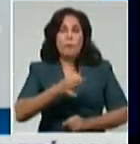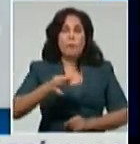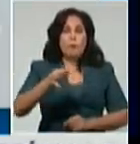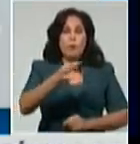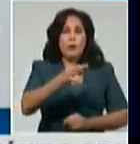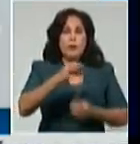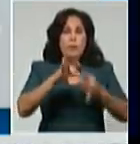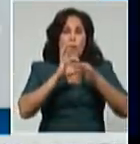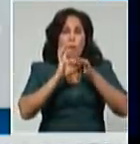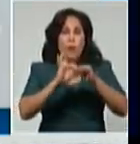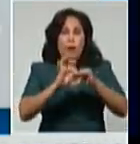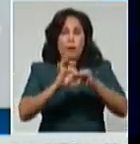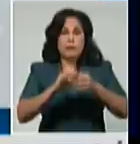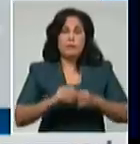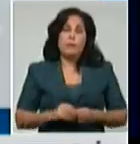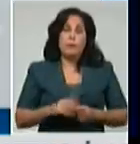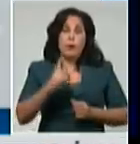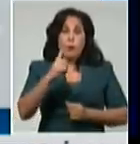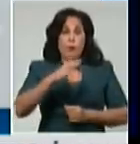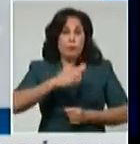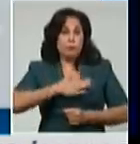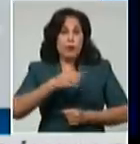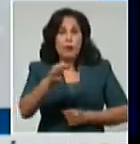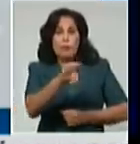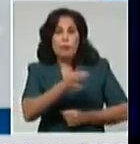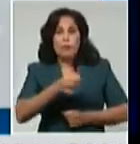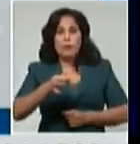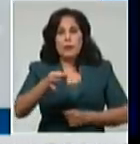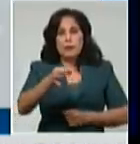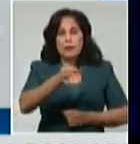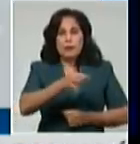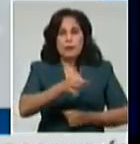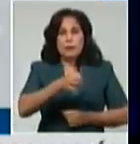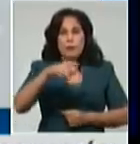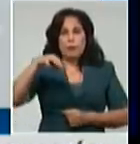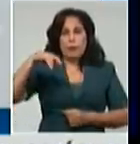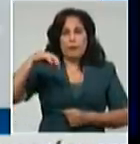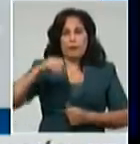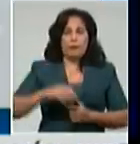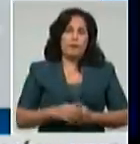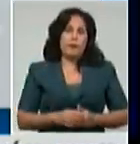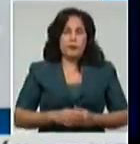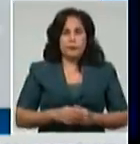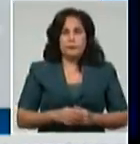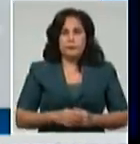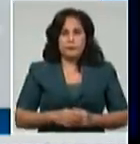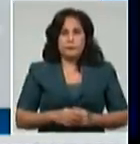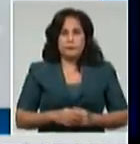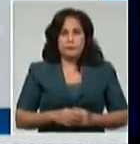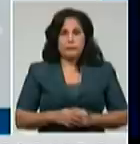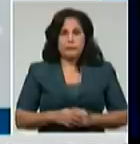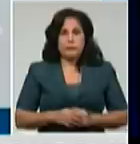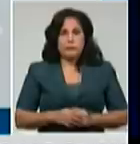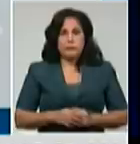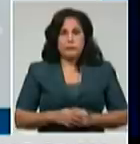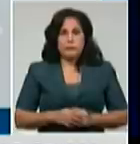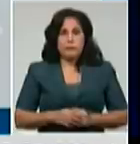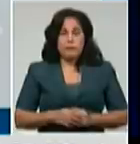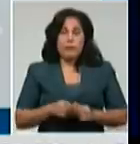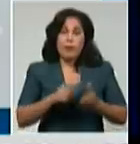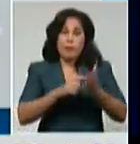Guane y 1 pertenece al municipio de Pinar del Río. En el caso de Santi